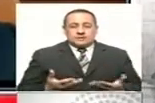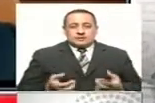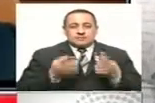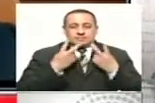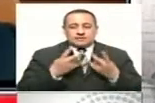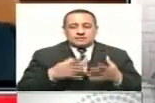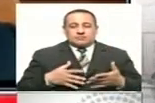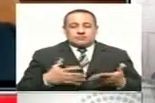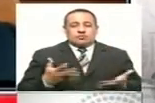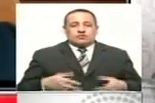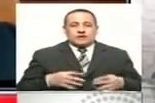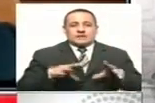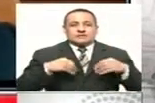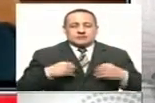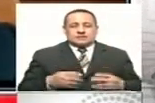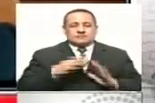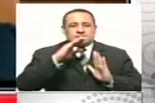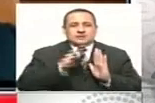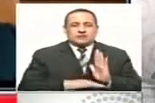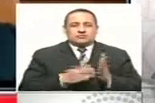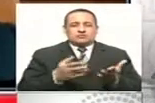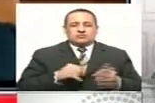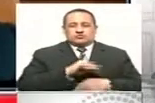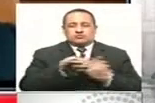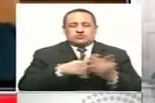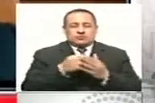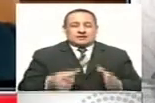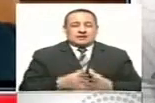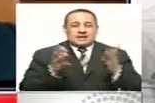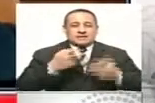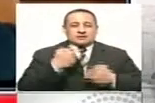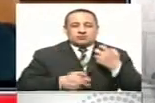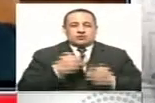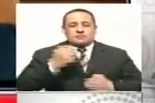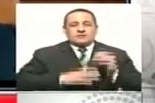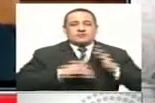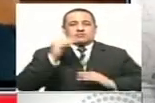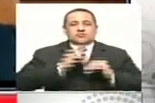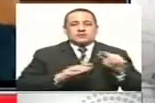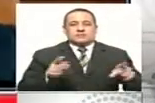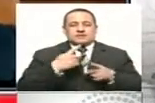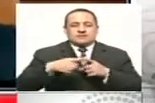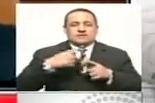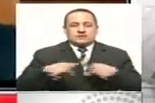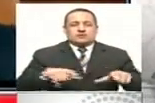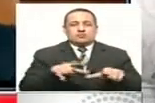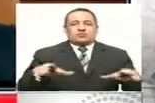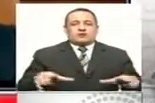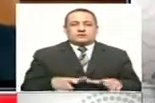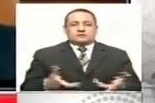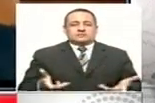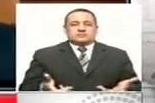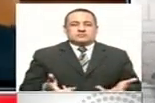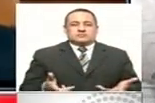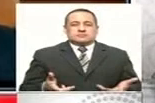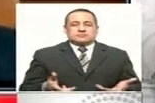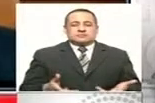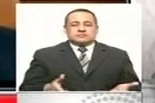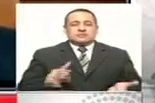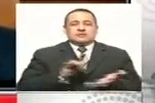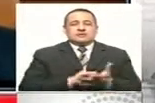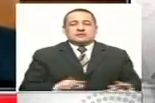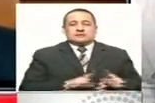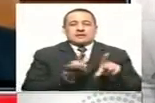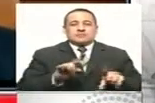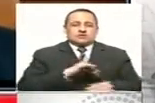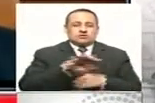bien permitido reducir las grandes brechas en infraestructura en diferentes sectores que